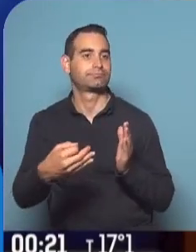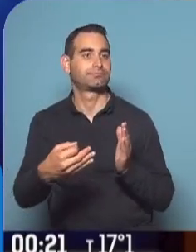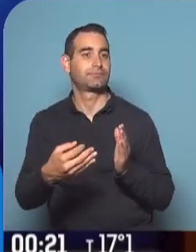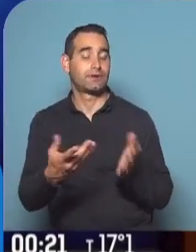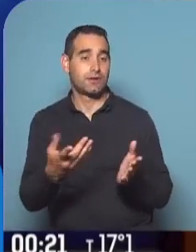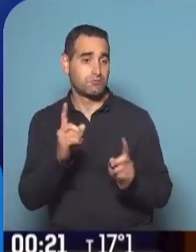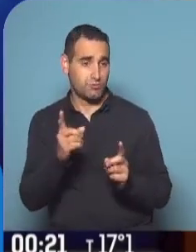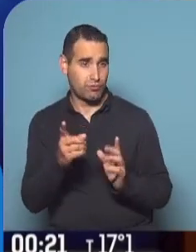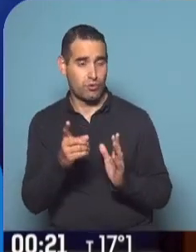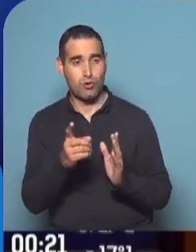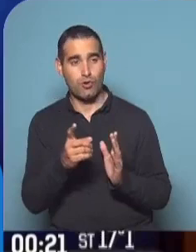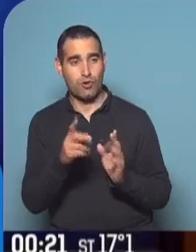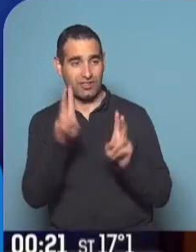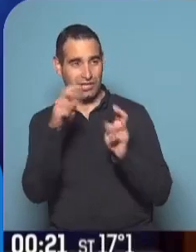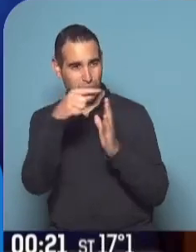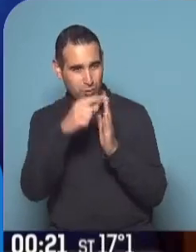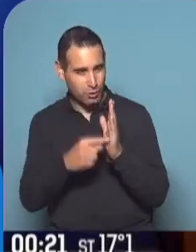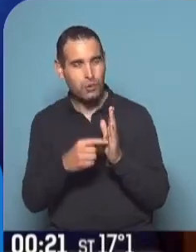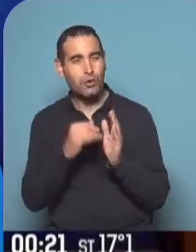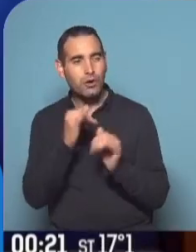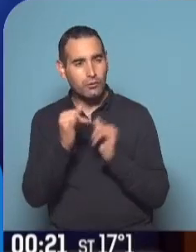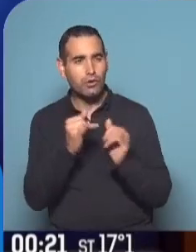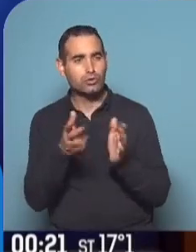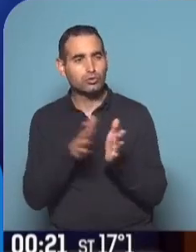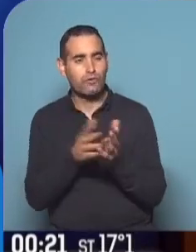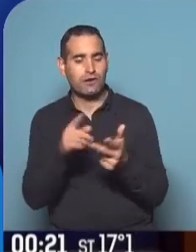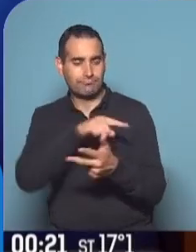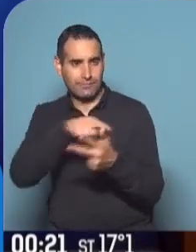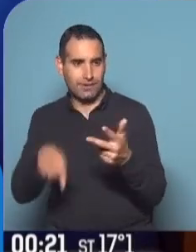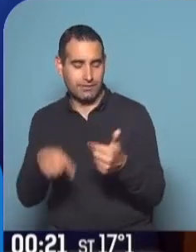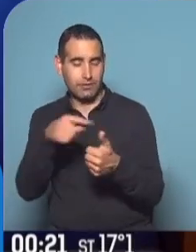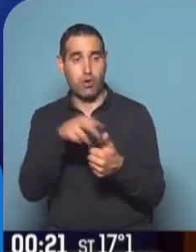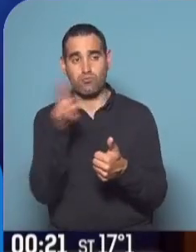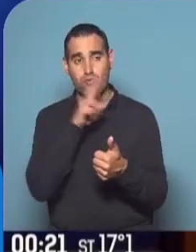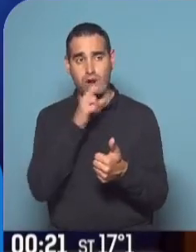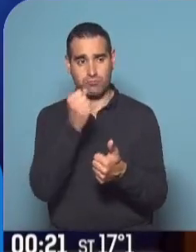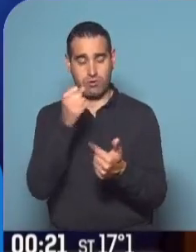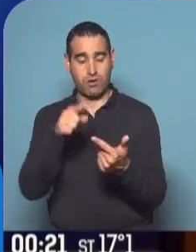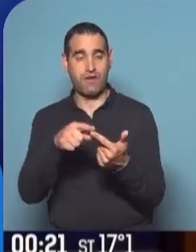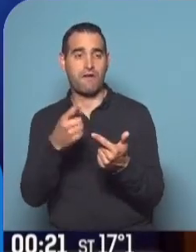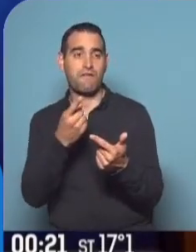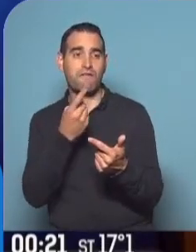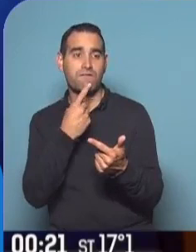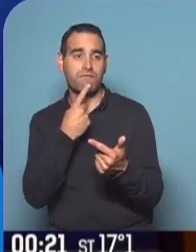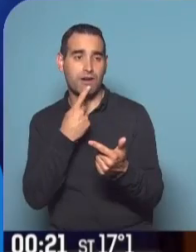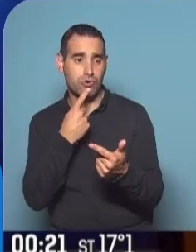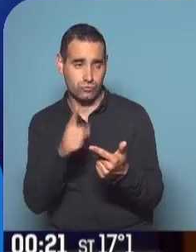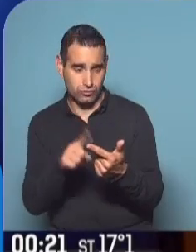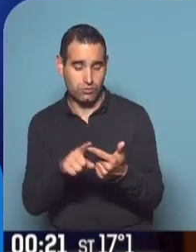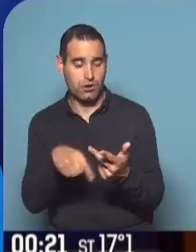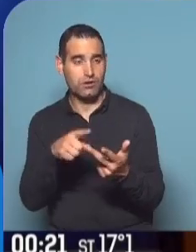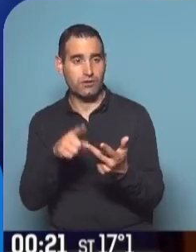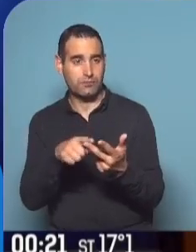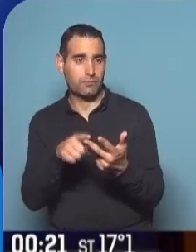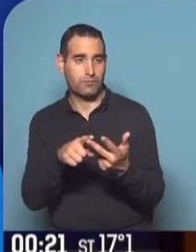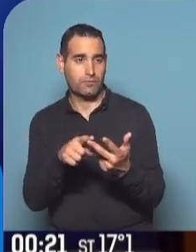indica el título discurre por ese triángulo de tres vértices que es la matriarca el varón con récord con be larga perdón y las hierbas